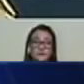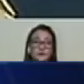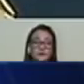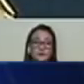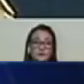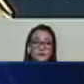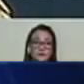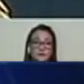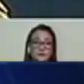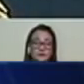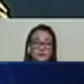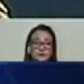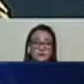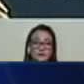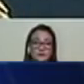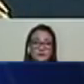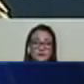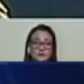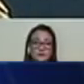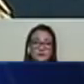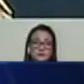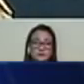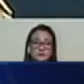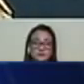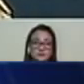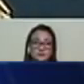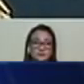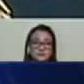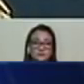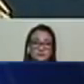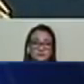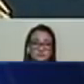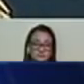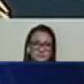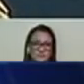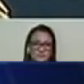3.696.698 para que vayan agarrando mínimo. Porque esta es la verdad de los números.